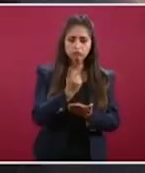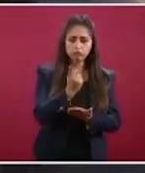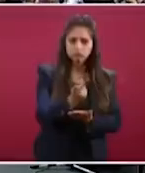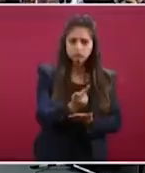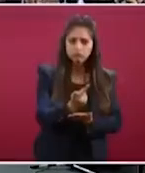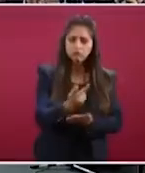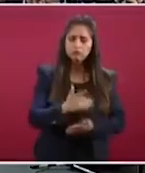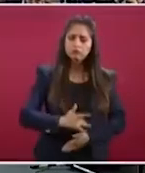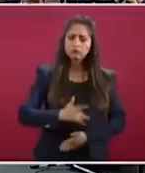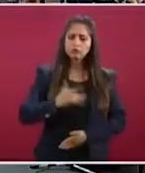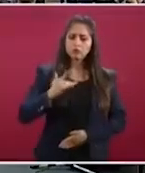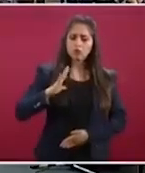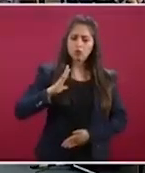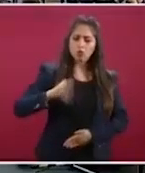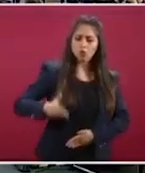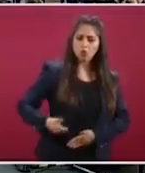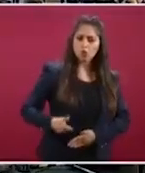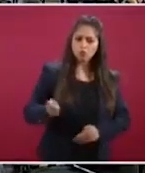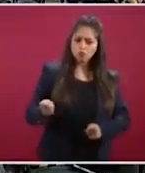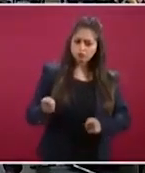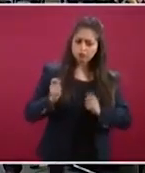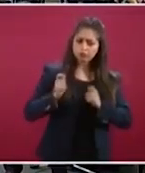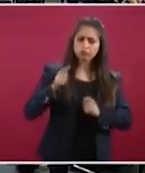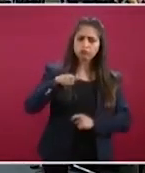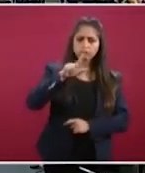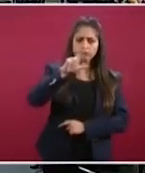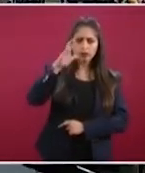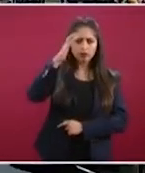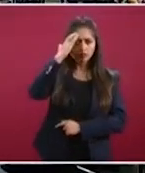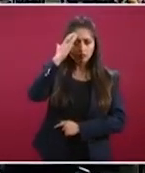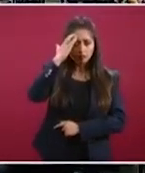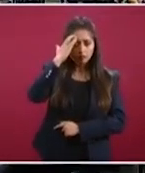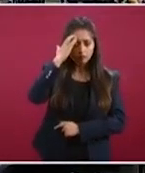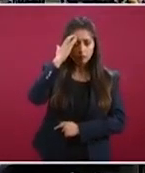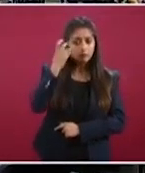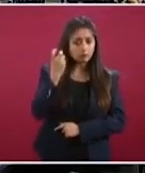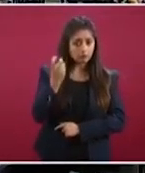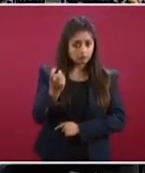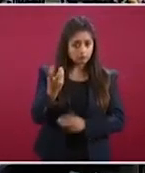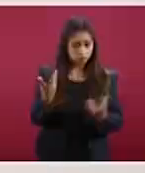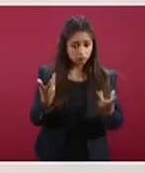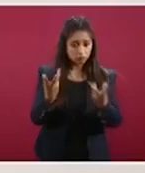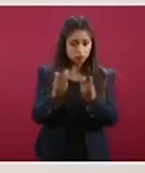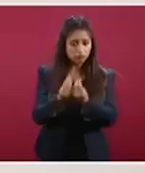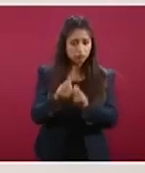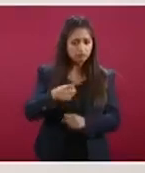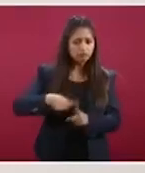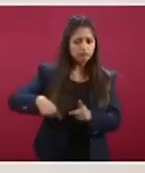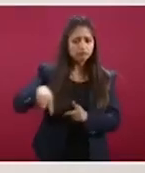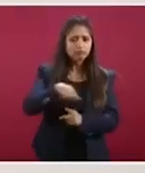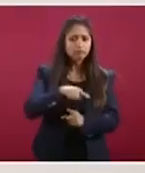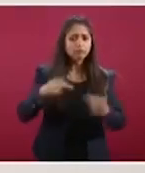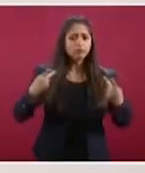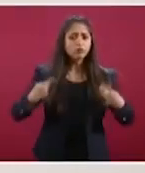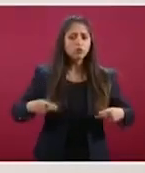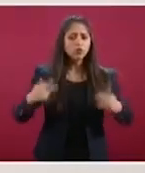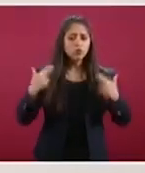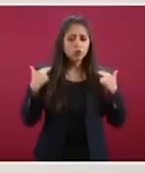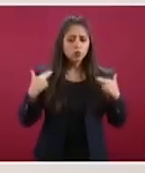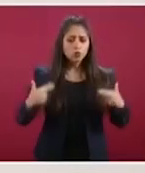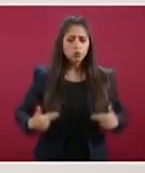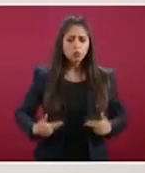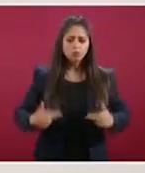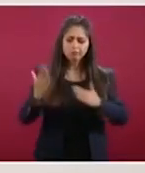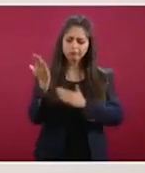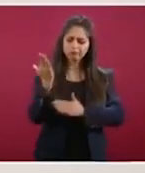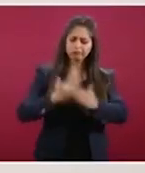con orgullo de ser reconocidos, es el claro ejemplo de que como seres humanos han superado y